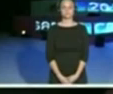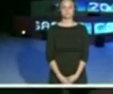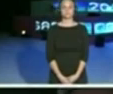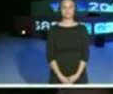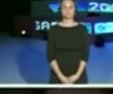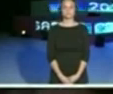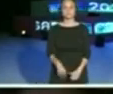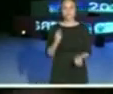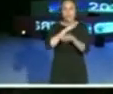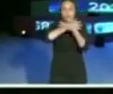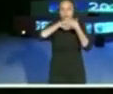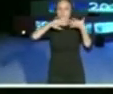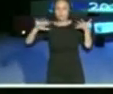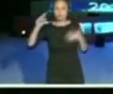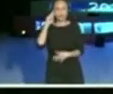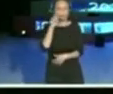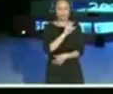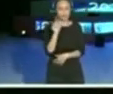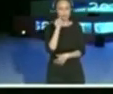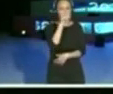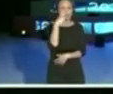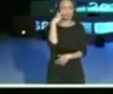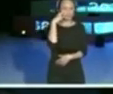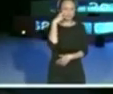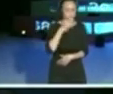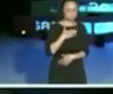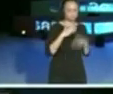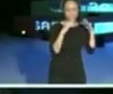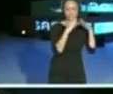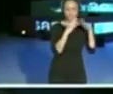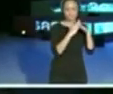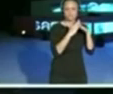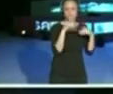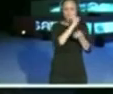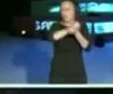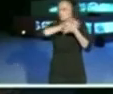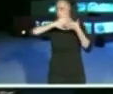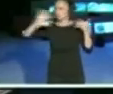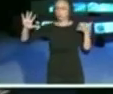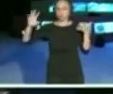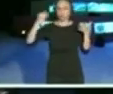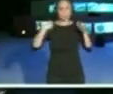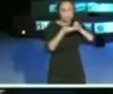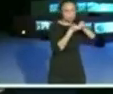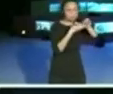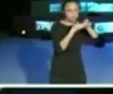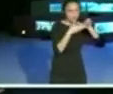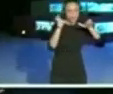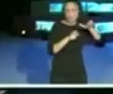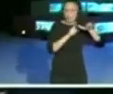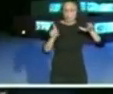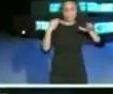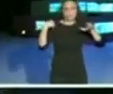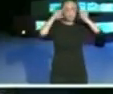Hace tiempo que no veo tus zapatos en mi casa. Hace mucho tiempo. Que tus suelas por mi zapatería no pasan.